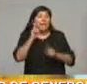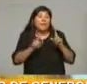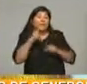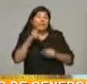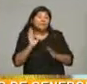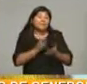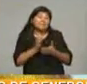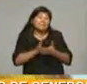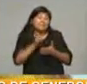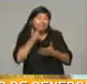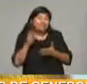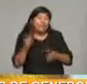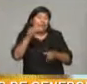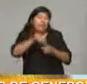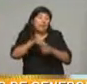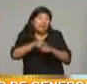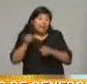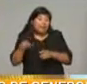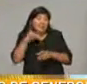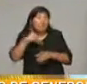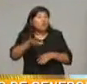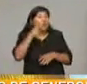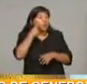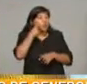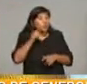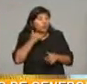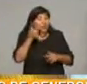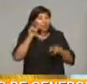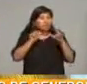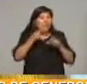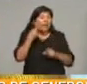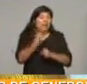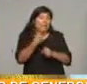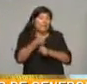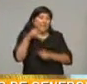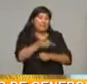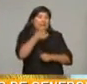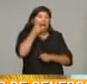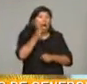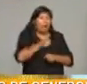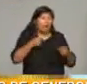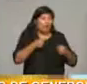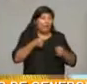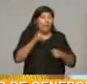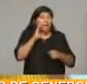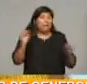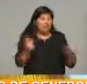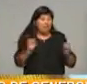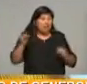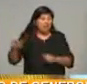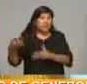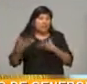seguir instalando los los distintos centros y la verdad que estamos teniendo buenas atenciones